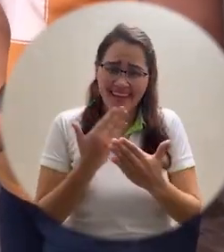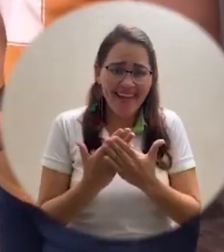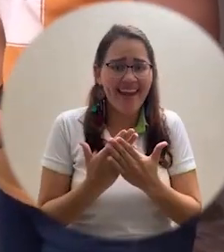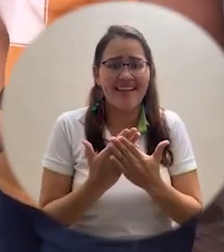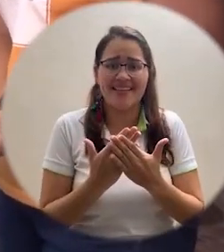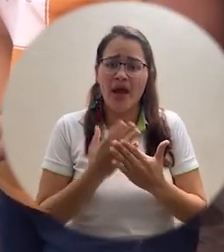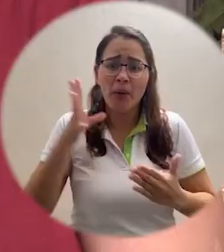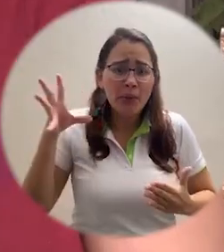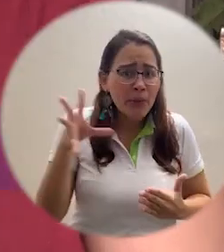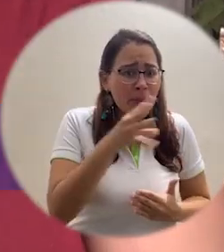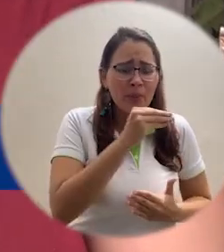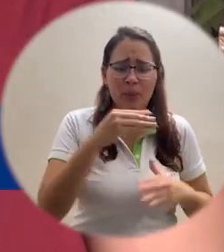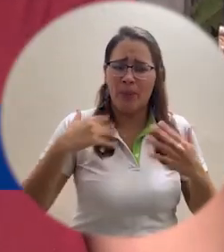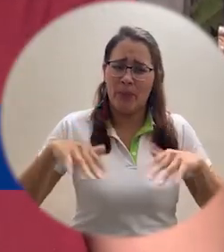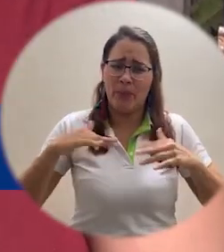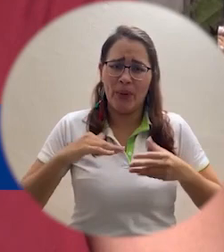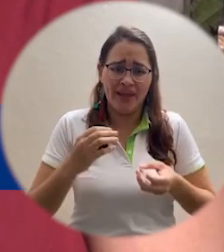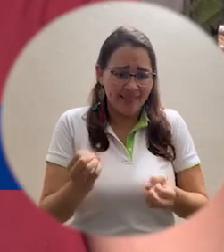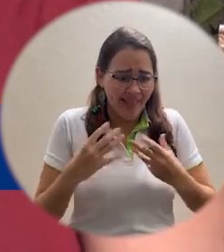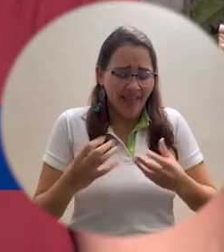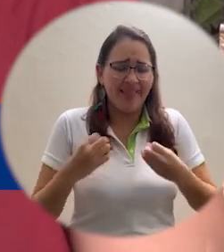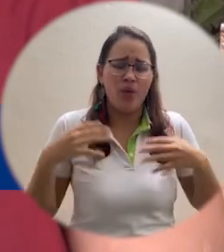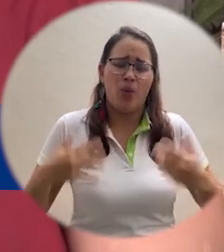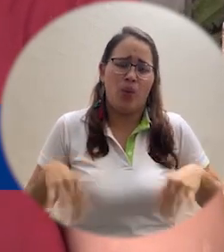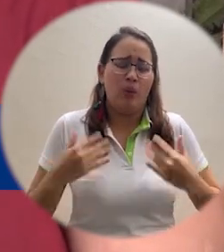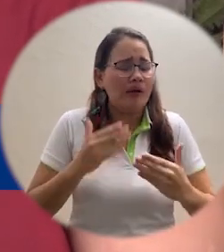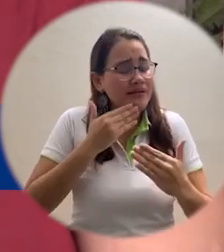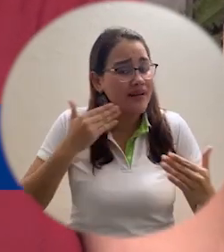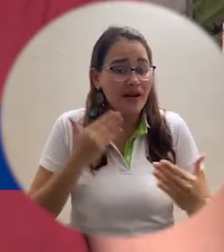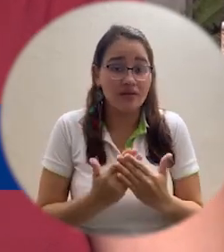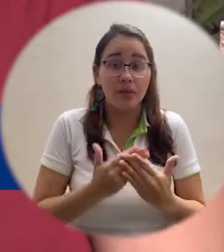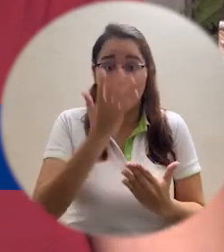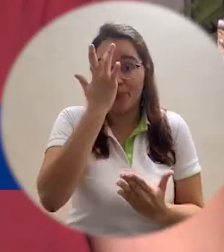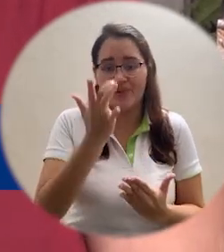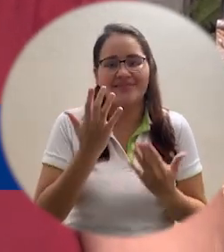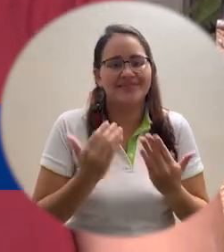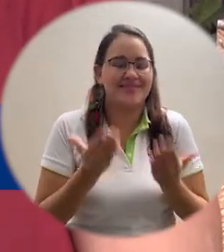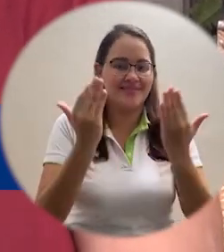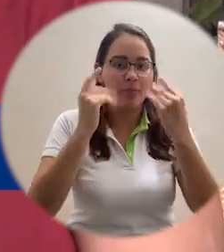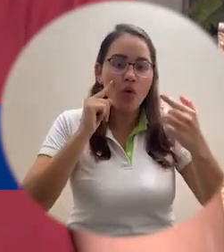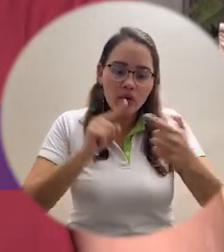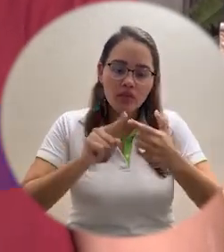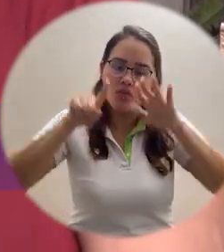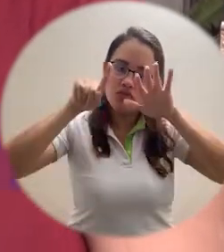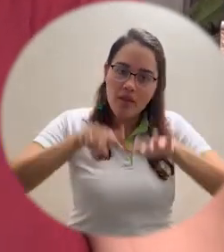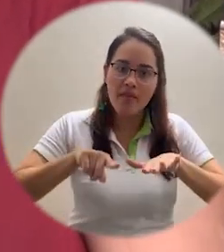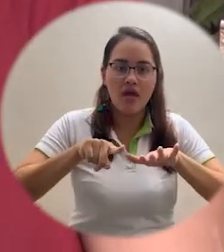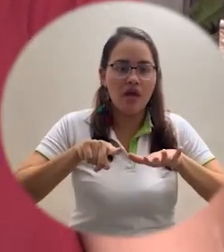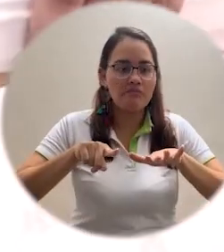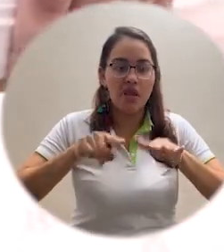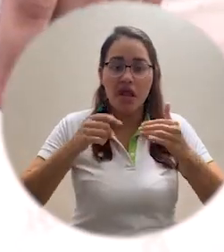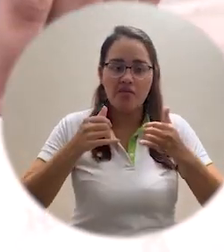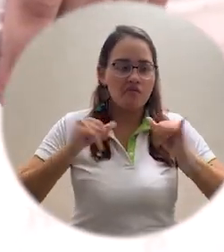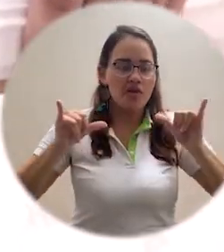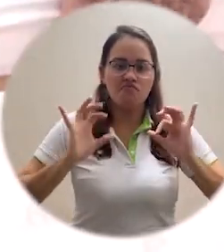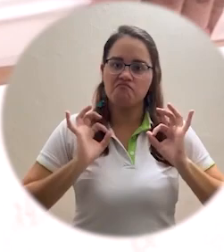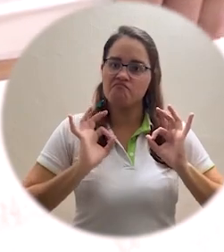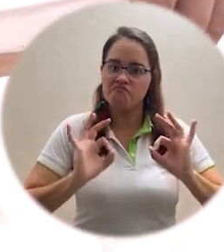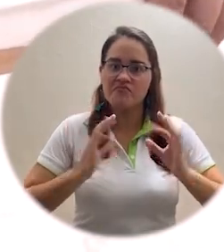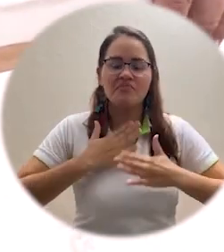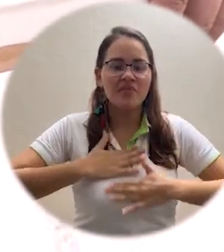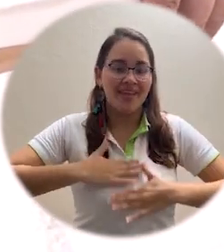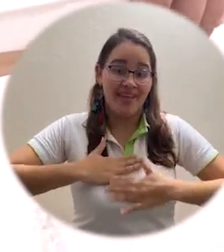Y gracias a todas estas ayudas que nos están entregando, porque nos ayudan a terminar nuestro semestre,